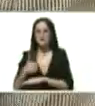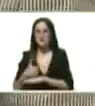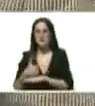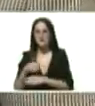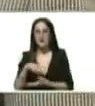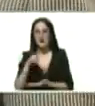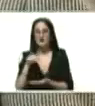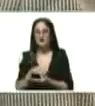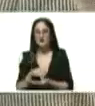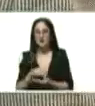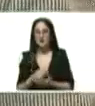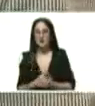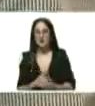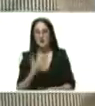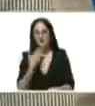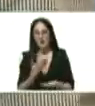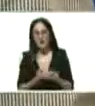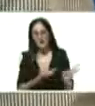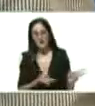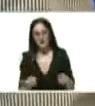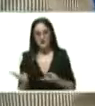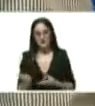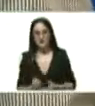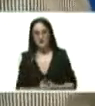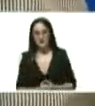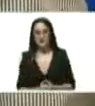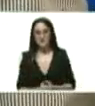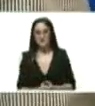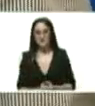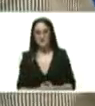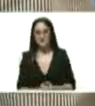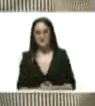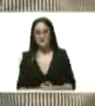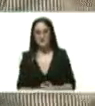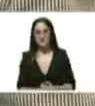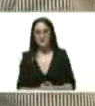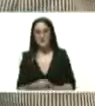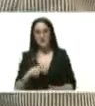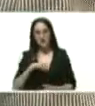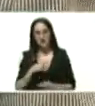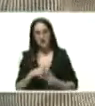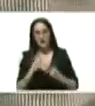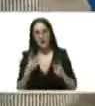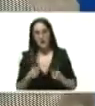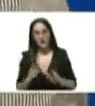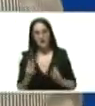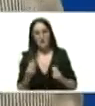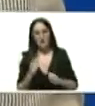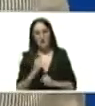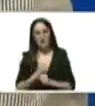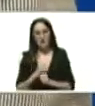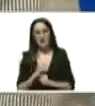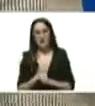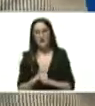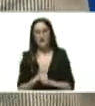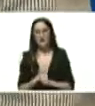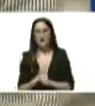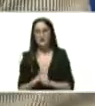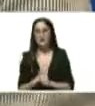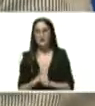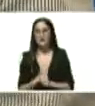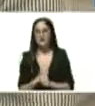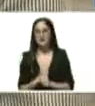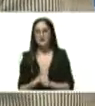Realmente, muchas gracias por la invitación. Para nosotros valoramos mucho el gesto. Definitivamente,